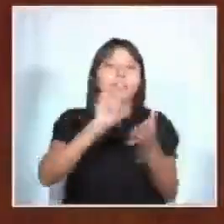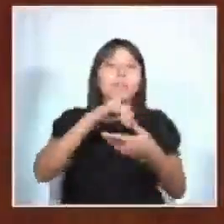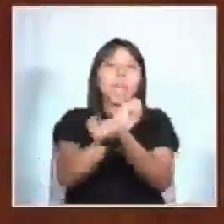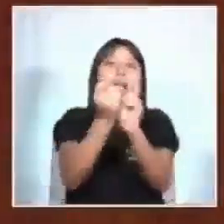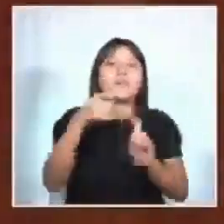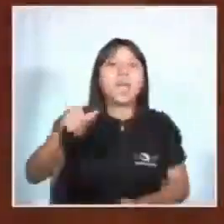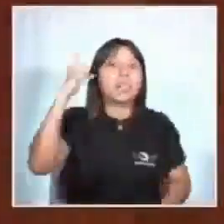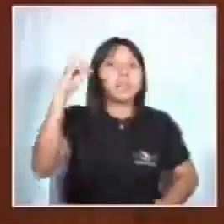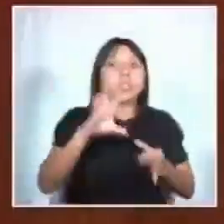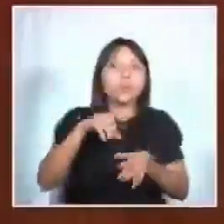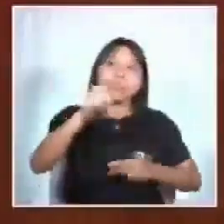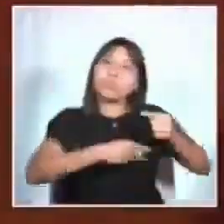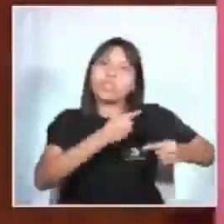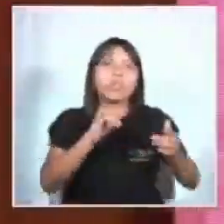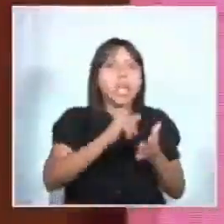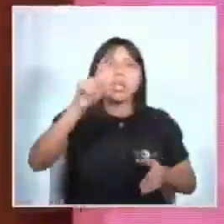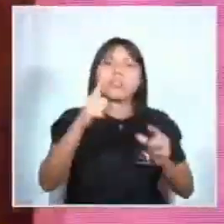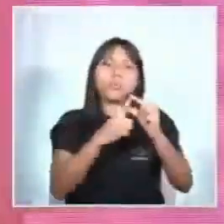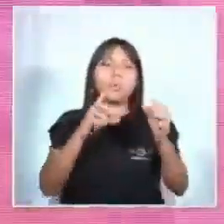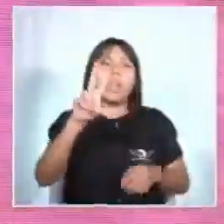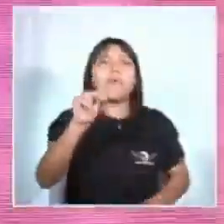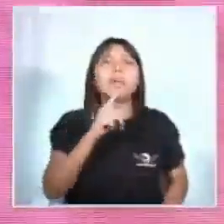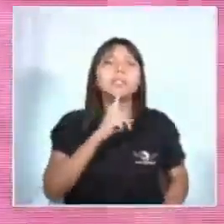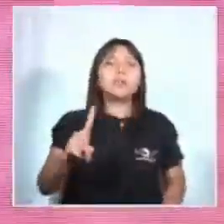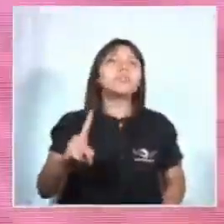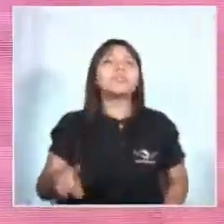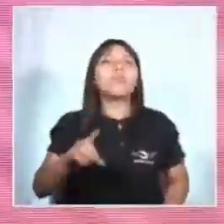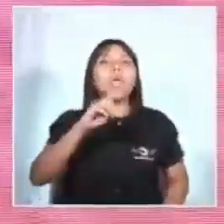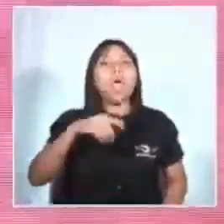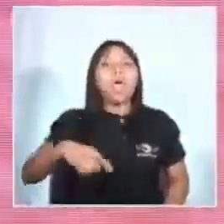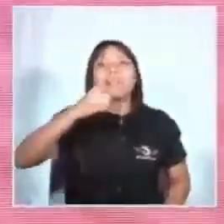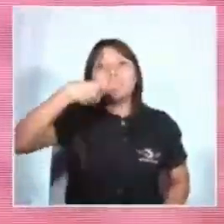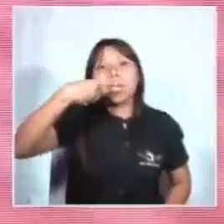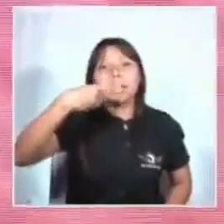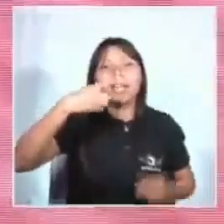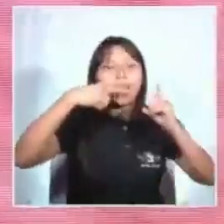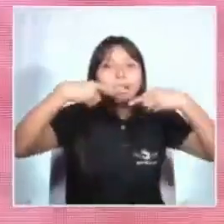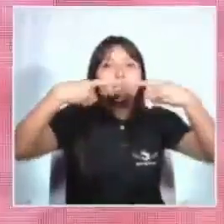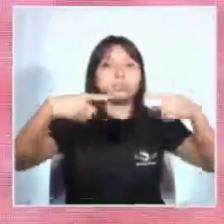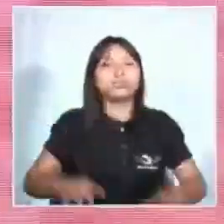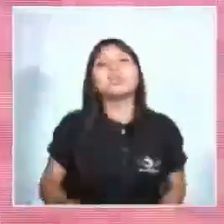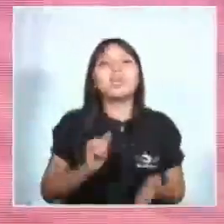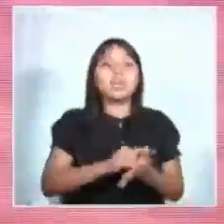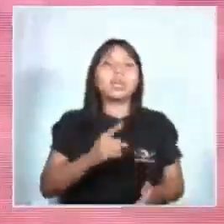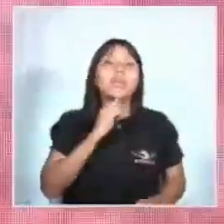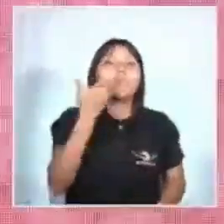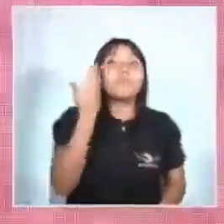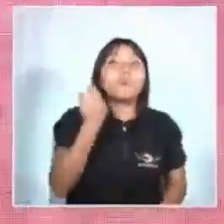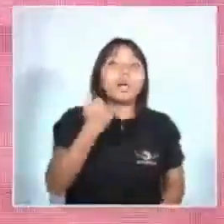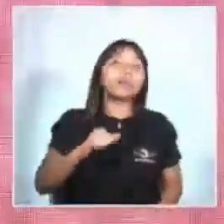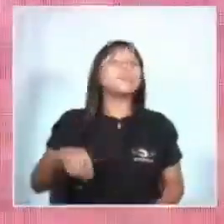generaciones, que tus palabras no son inocentes, sino decretos que han sido provocados y confesados por una